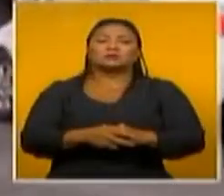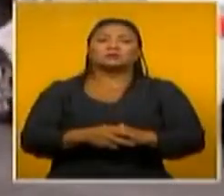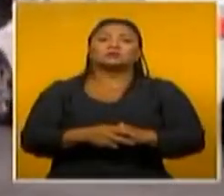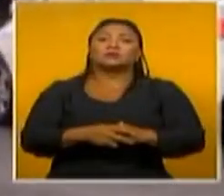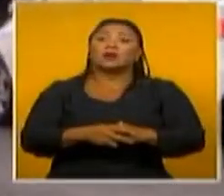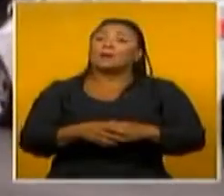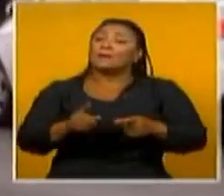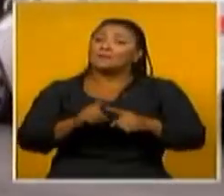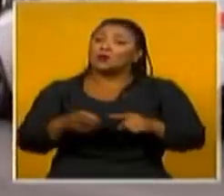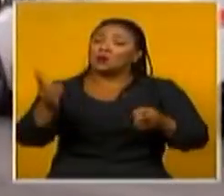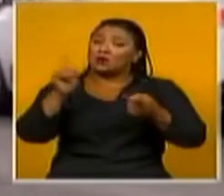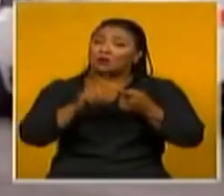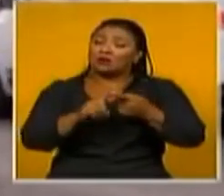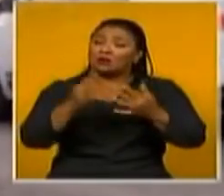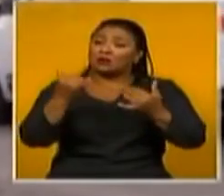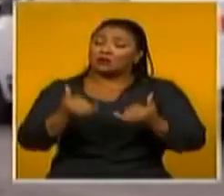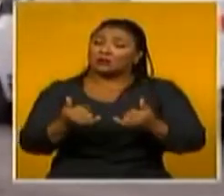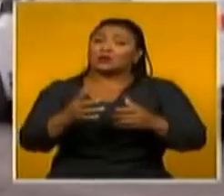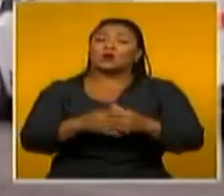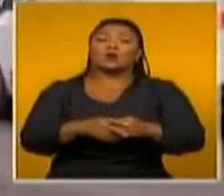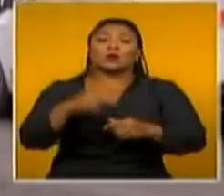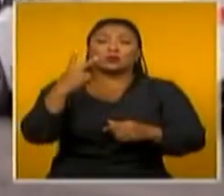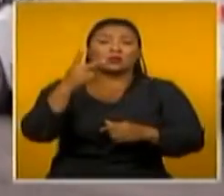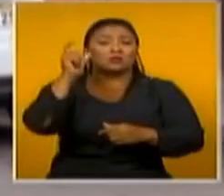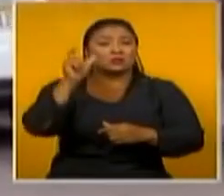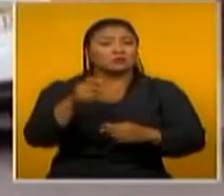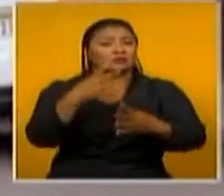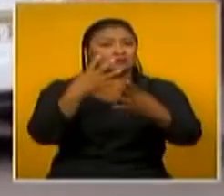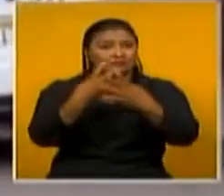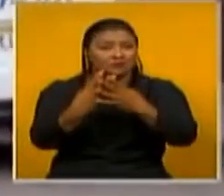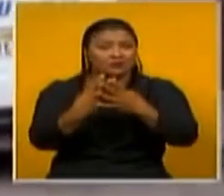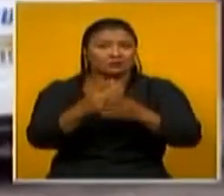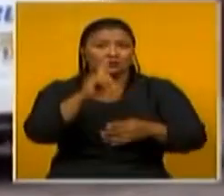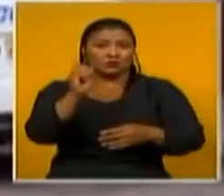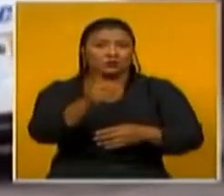se conoce que por este hecho están detenidos dos personas,